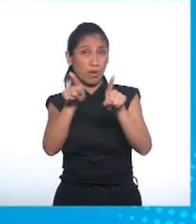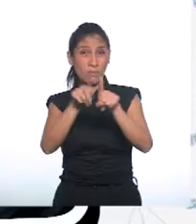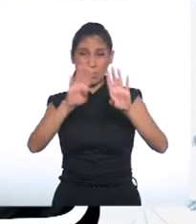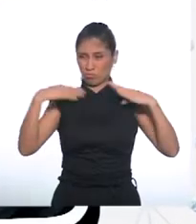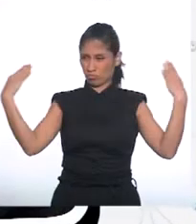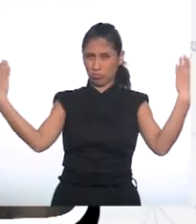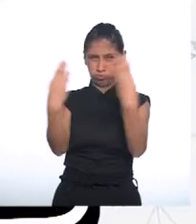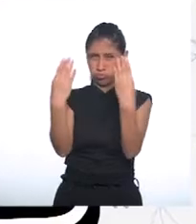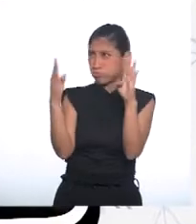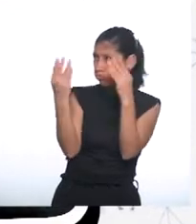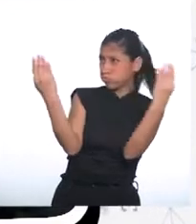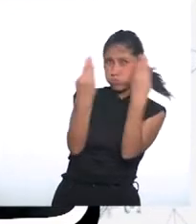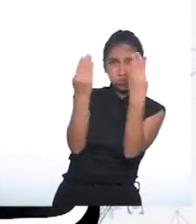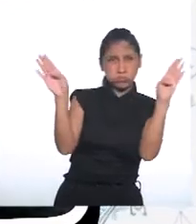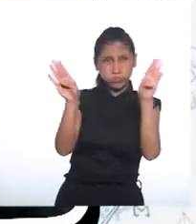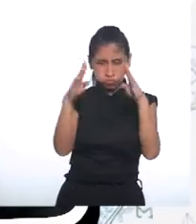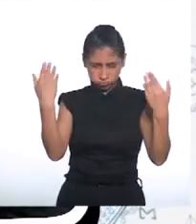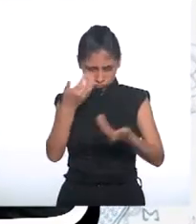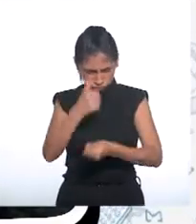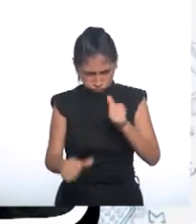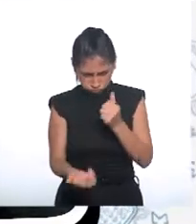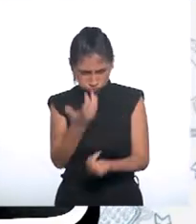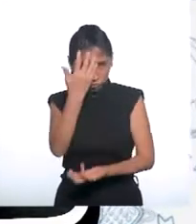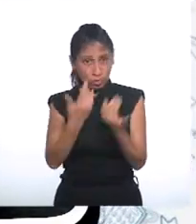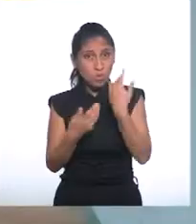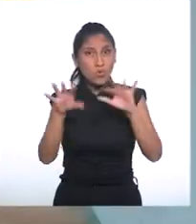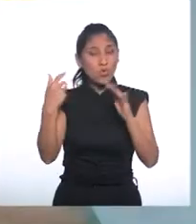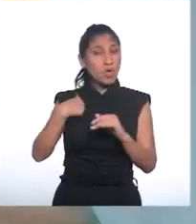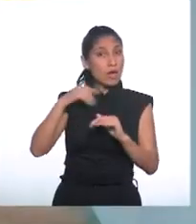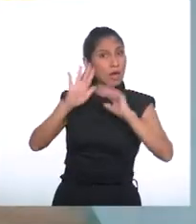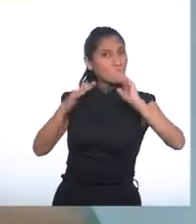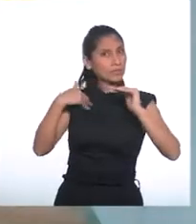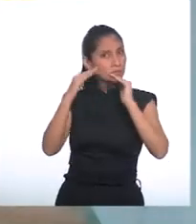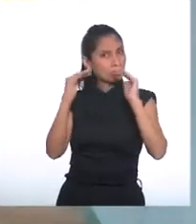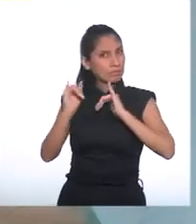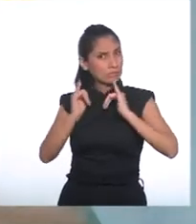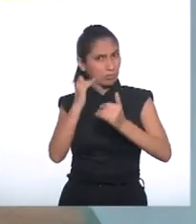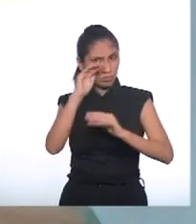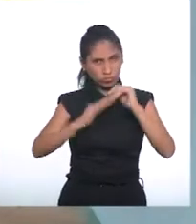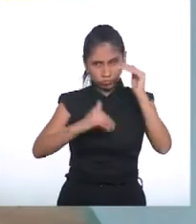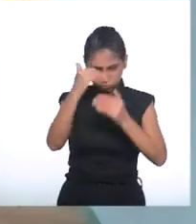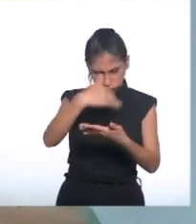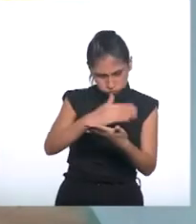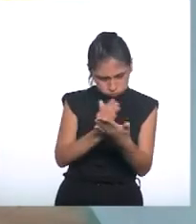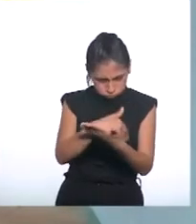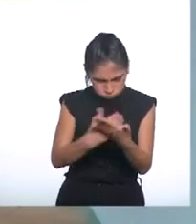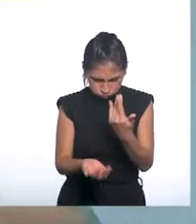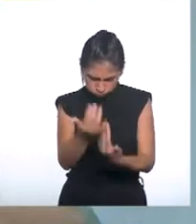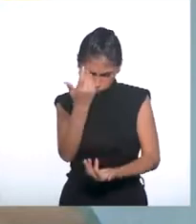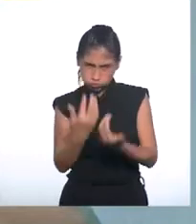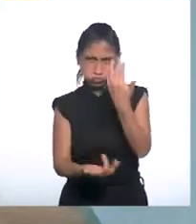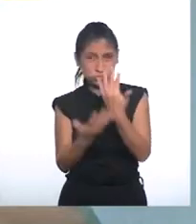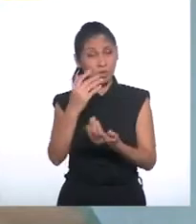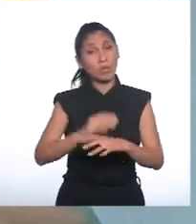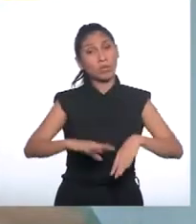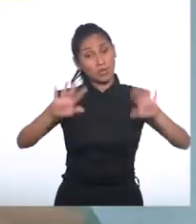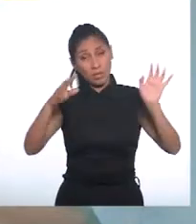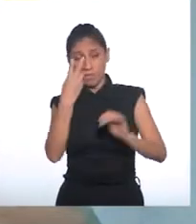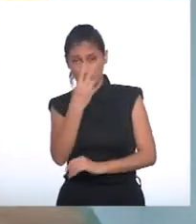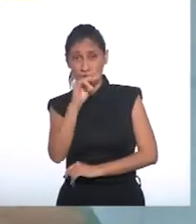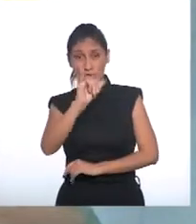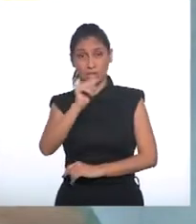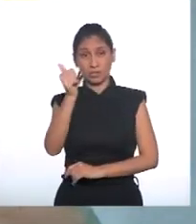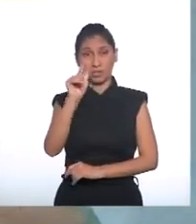cerrado. Uy, no, eso es algo que a veces hacemos en mi casa. Ya veo. Aunque en Yauyos haya mejor calidad del